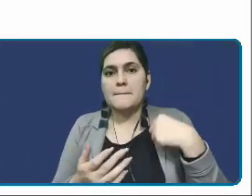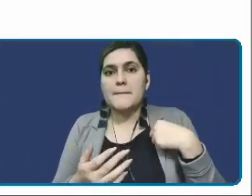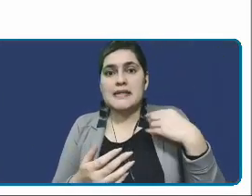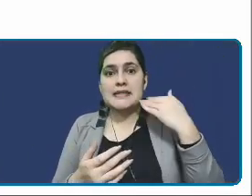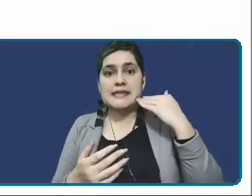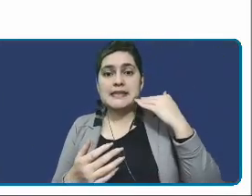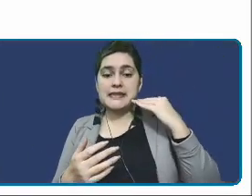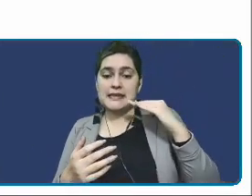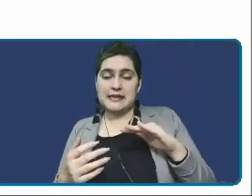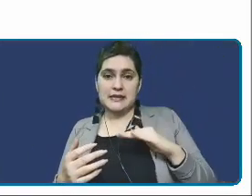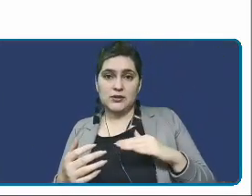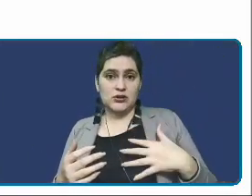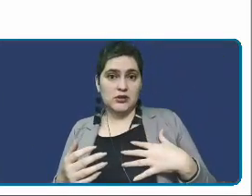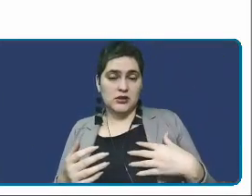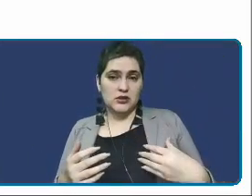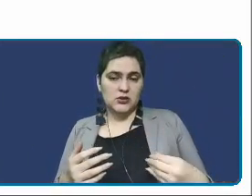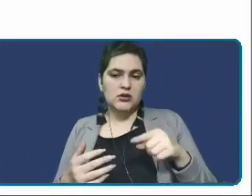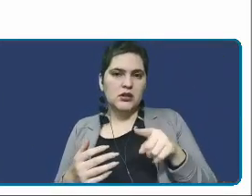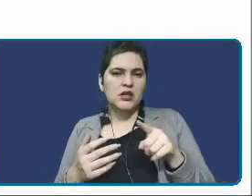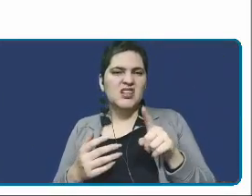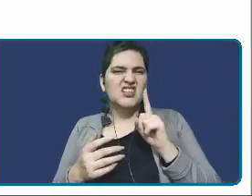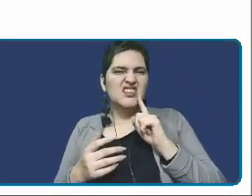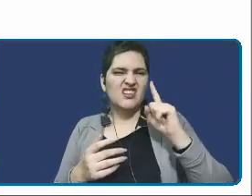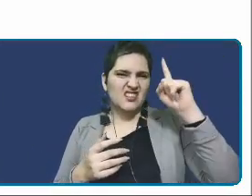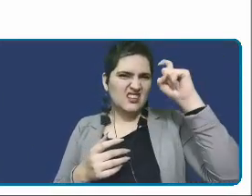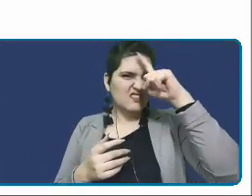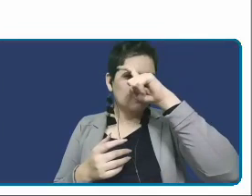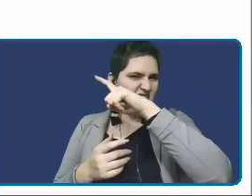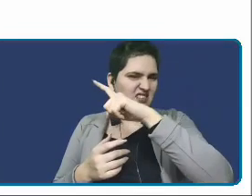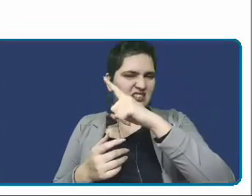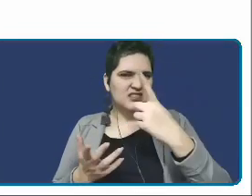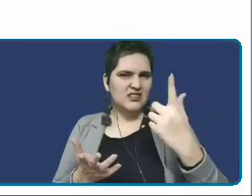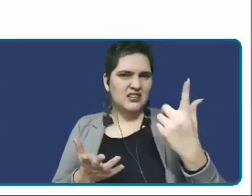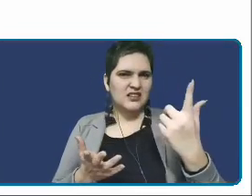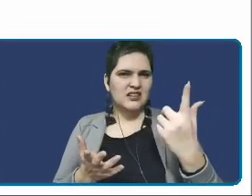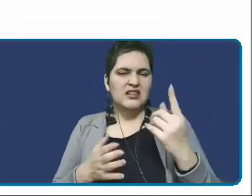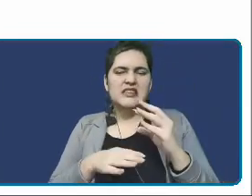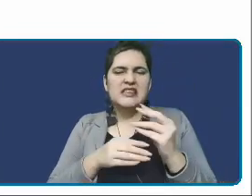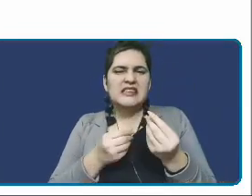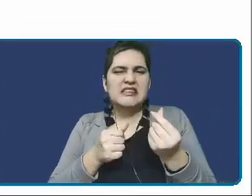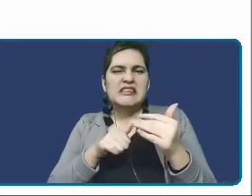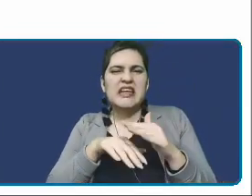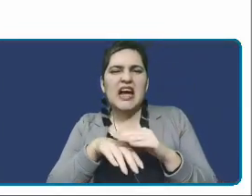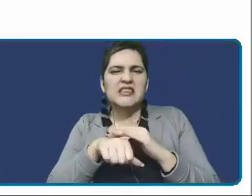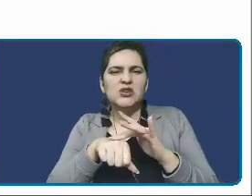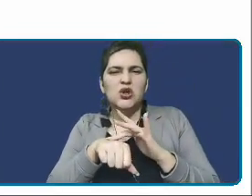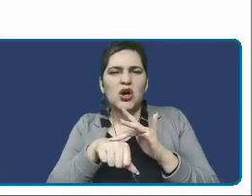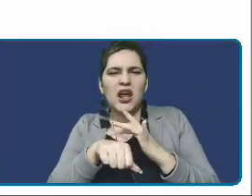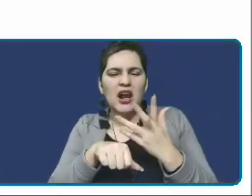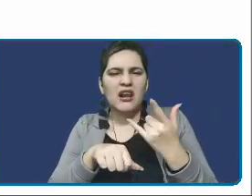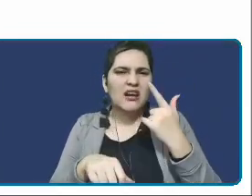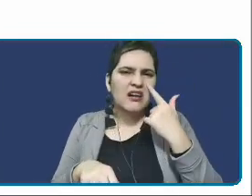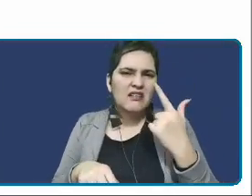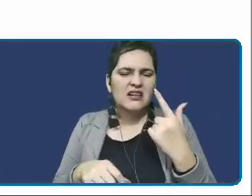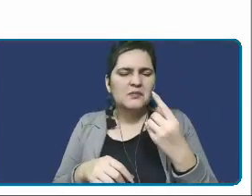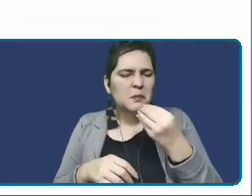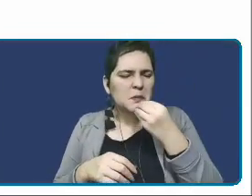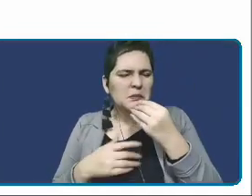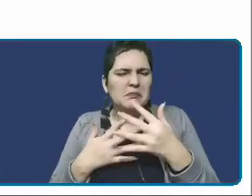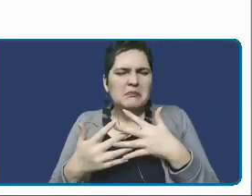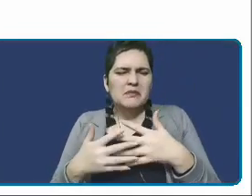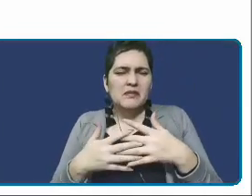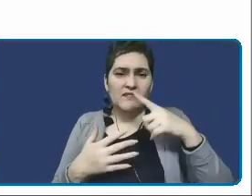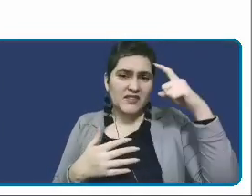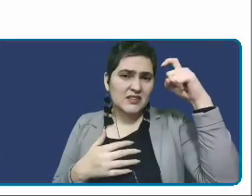con alguna, una dificultad sensorial, por ejemplo, y le va a costar consumir las cosas naturales, si